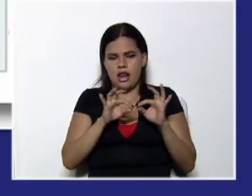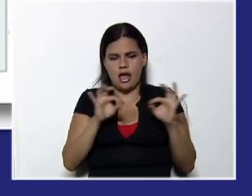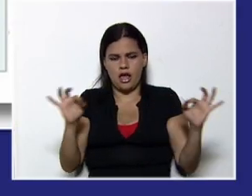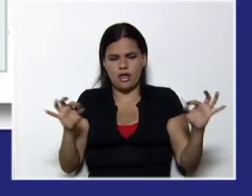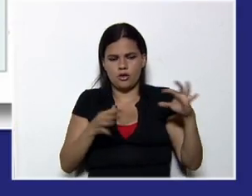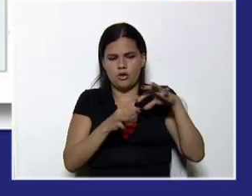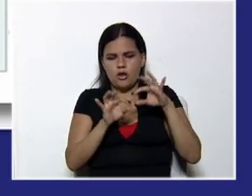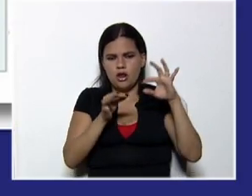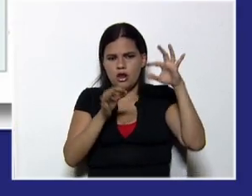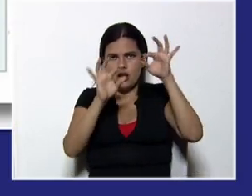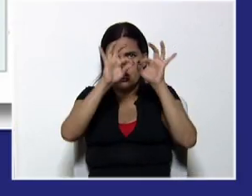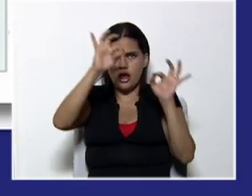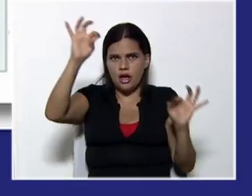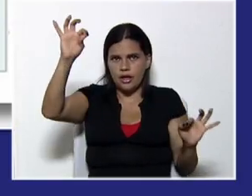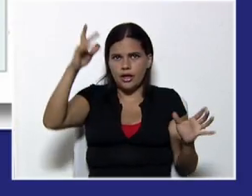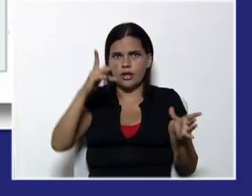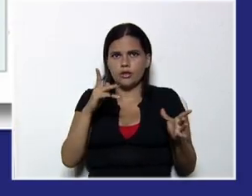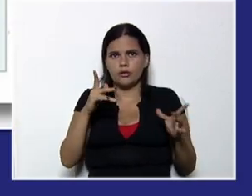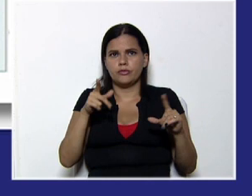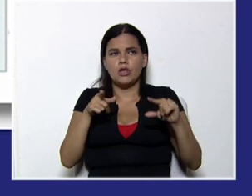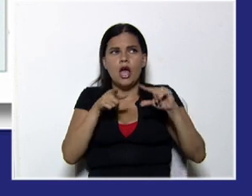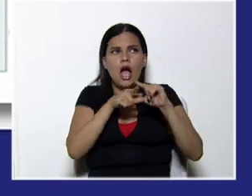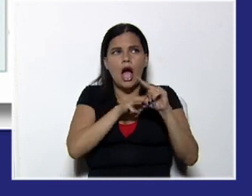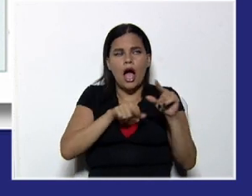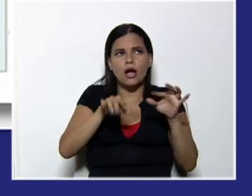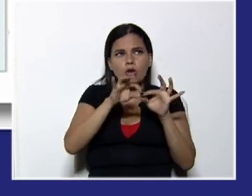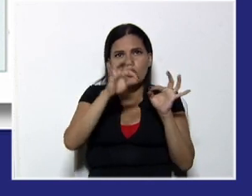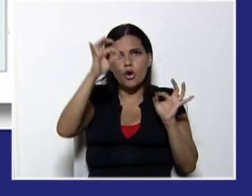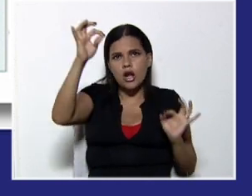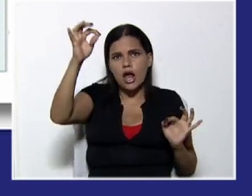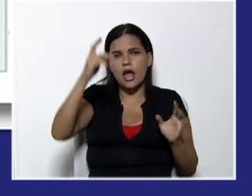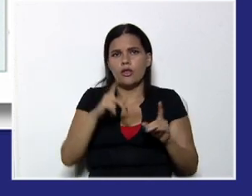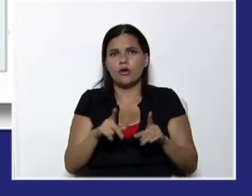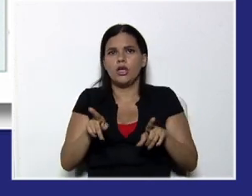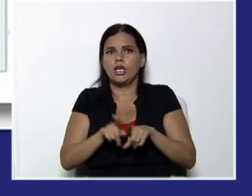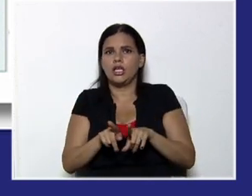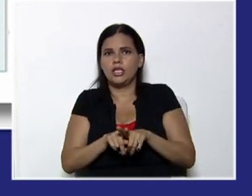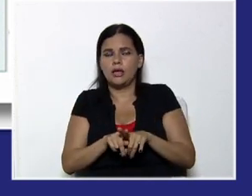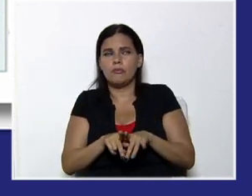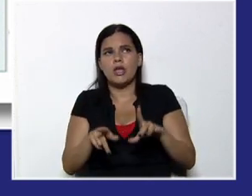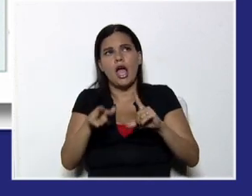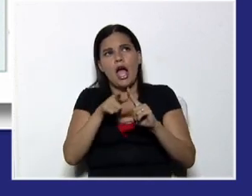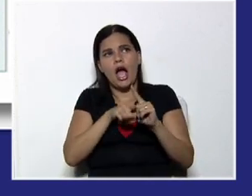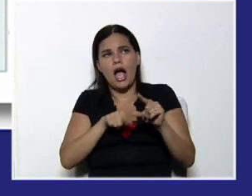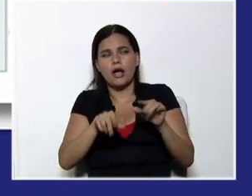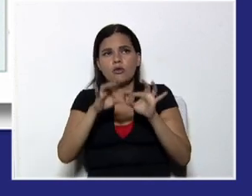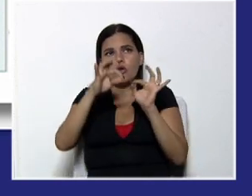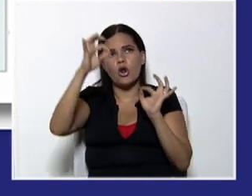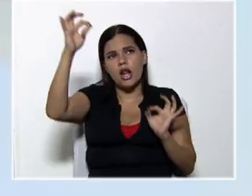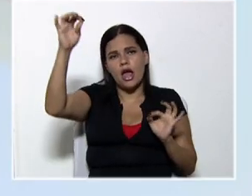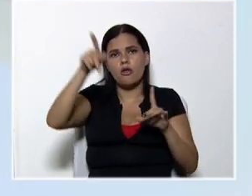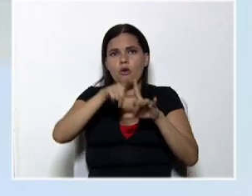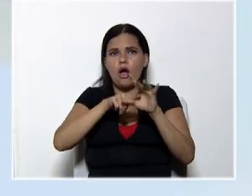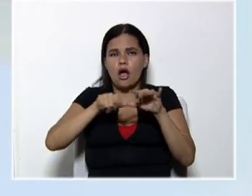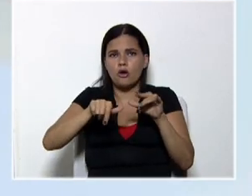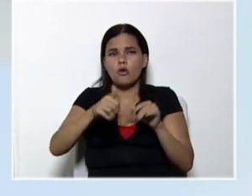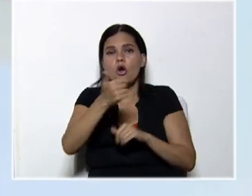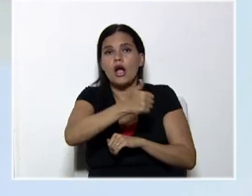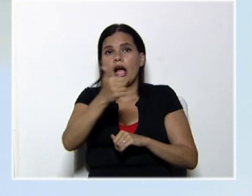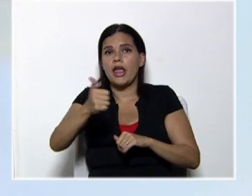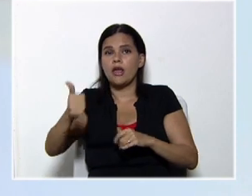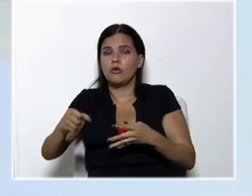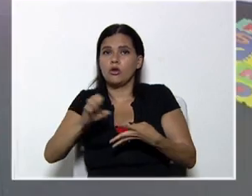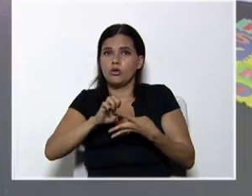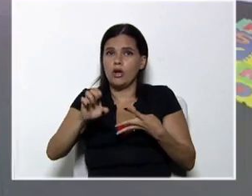también lo que corresponde a lado, ángulo, lado y lo que corresponde a ángulo, lado, ángulo. Cada uno de estos